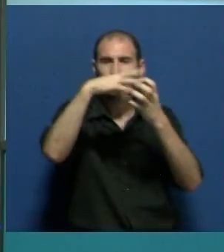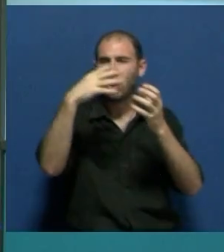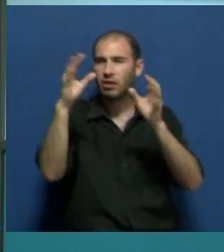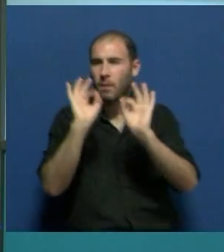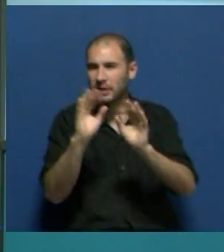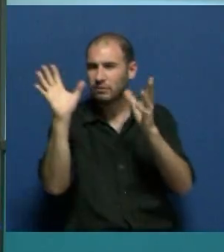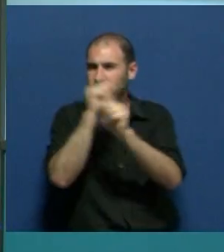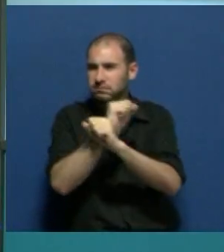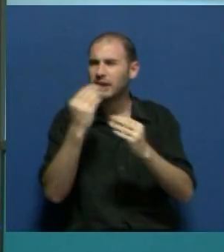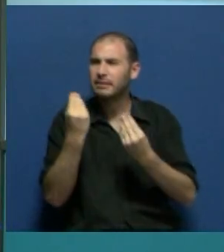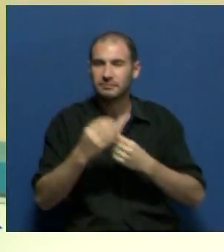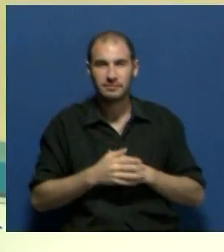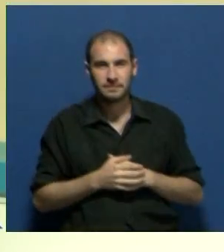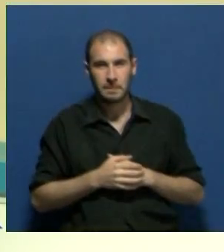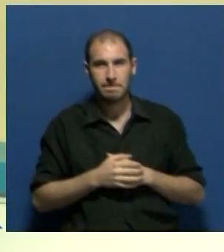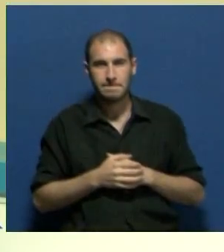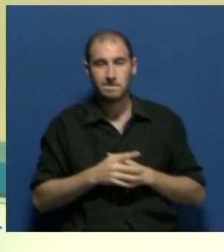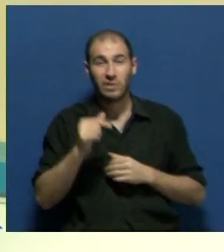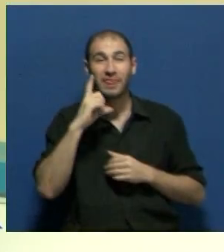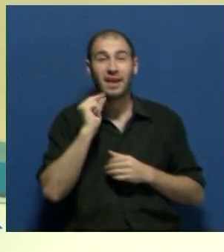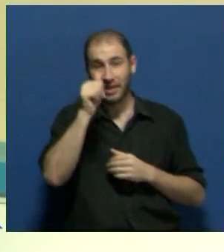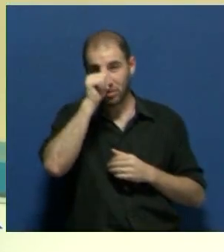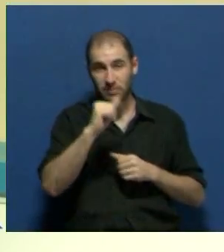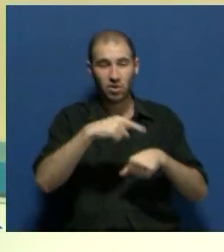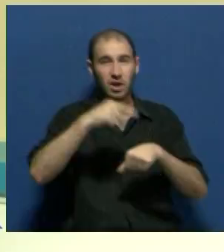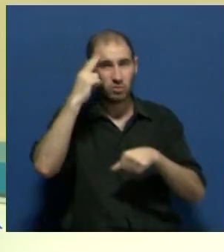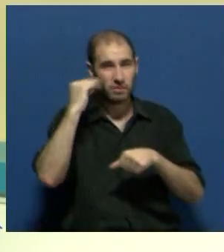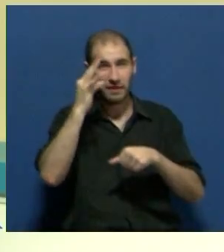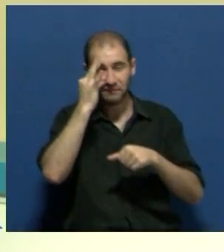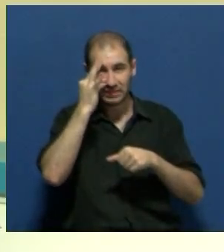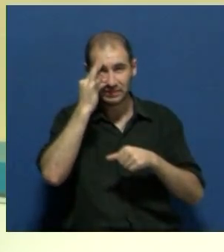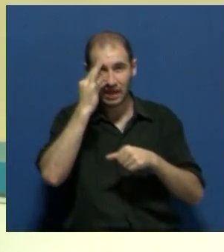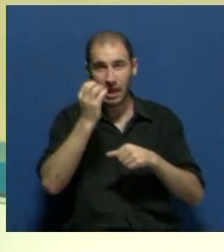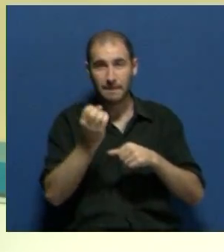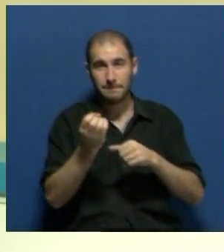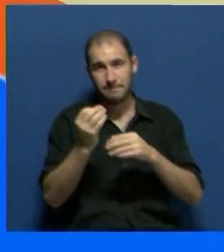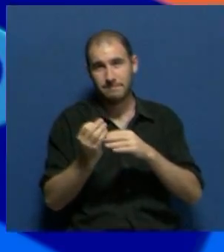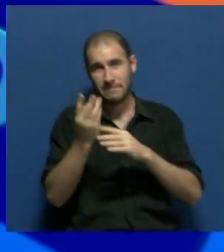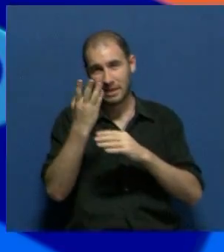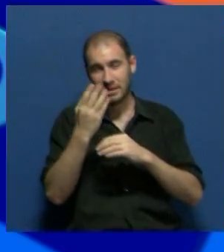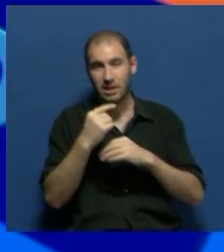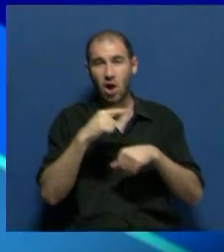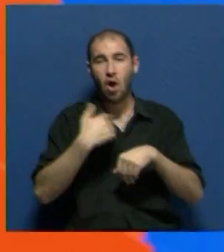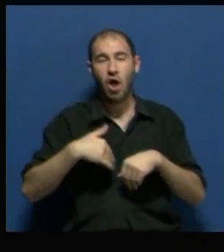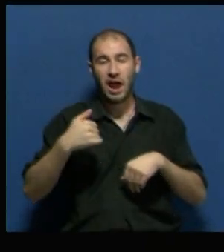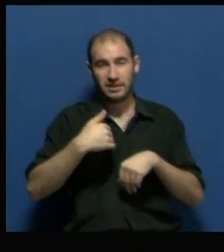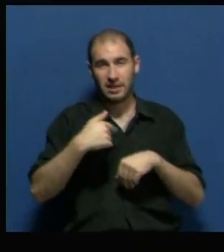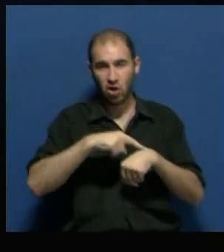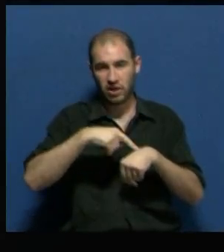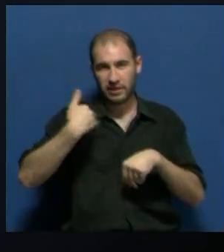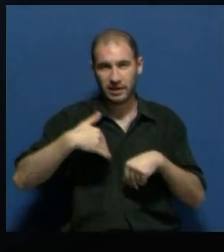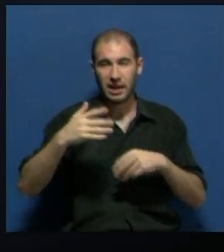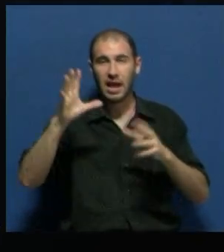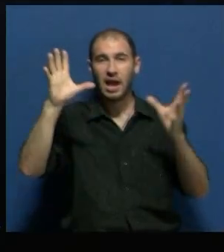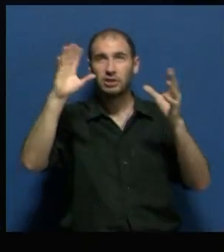total? ¿Qué es lo que vamos a ver? Bien, este domingo a las 9:20 de la madrugada de hora argentina se va a